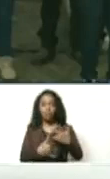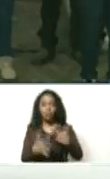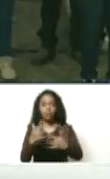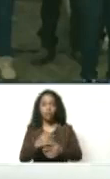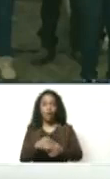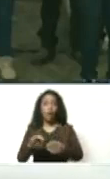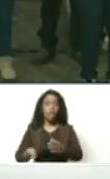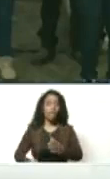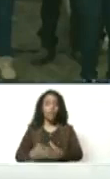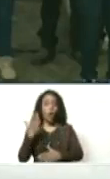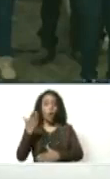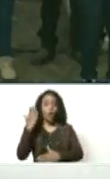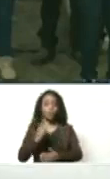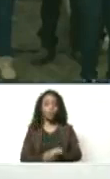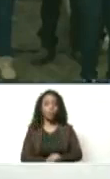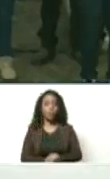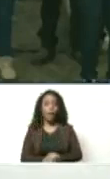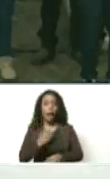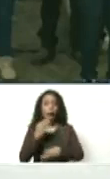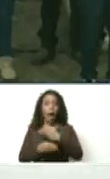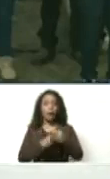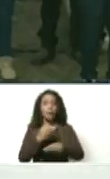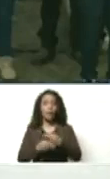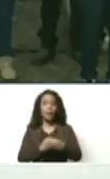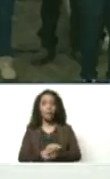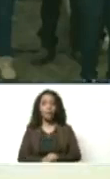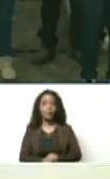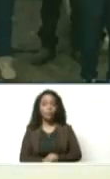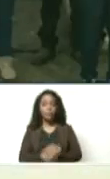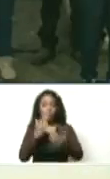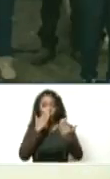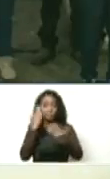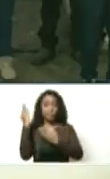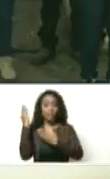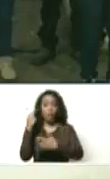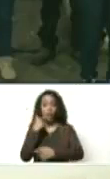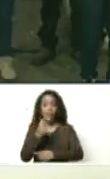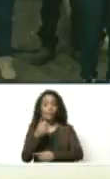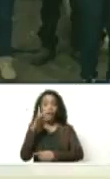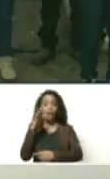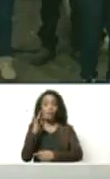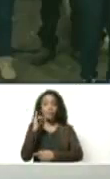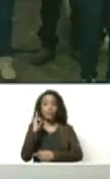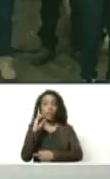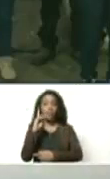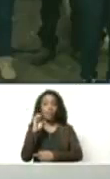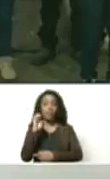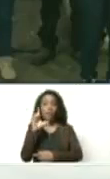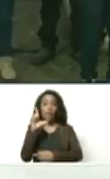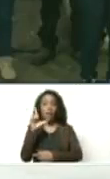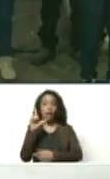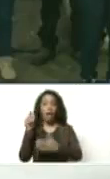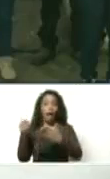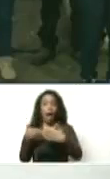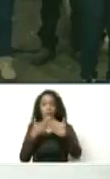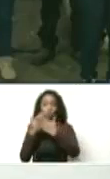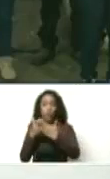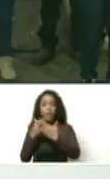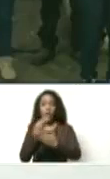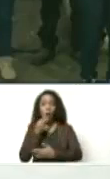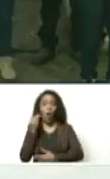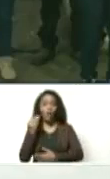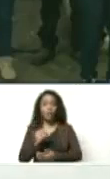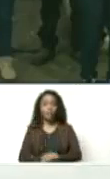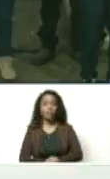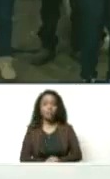fundamental forjar. Fíjate lo que decía Fidel Barahona, ¿no? Este